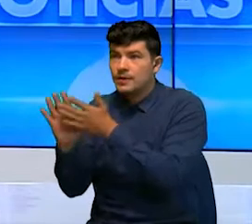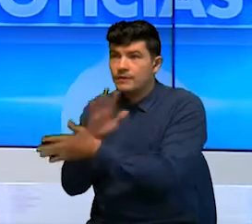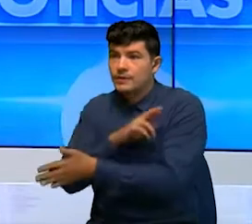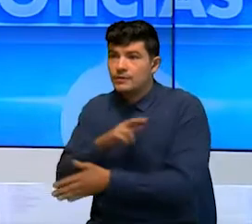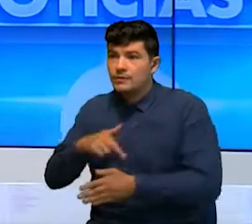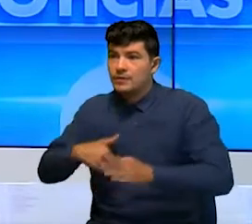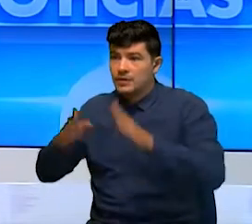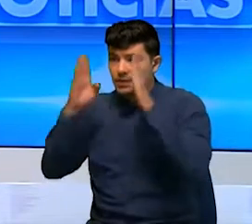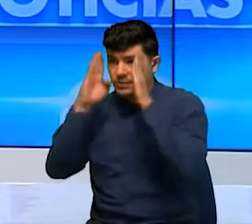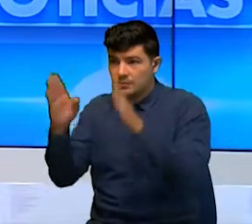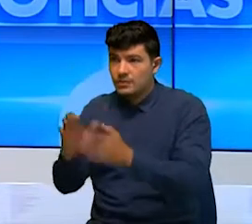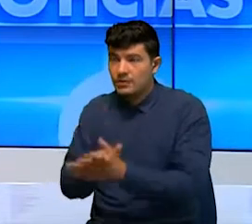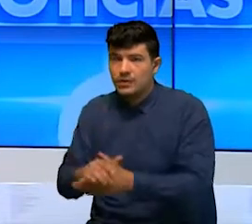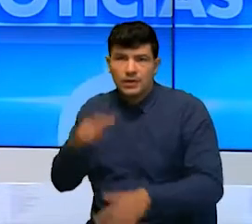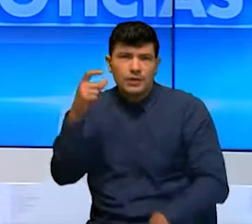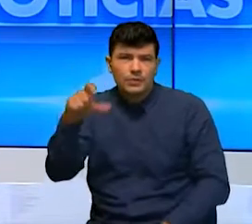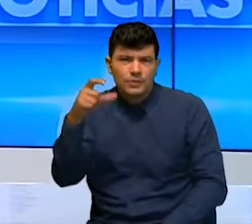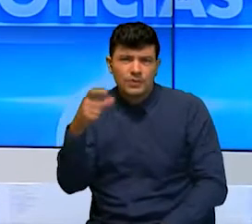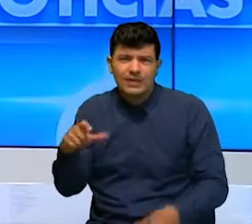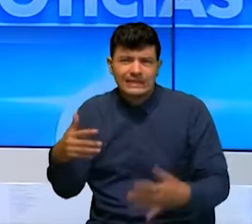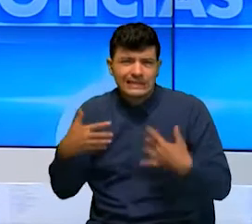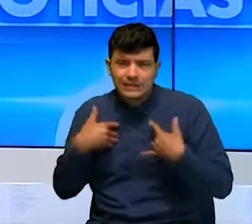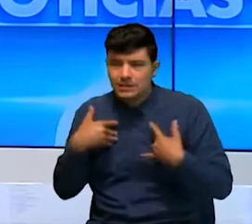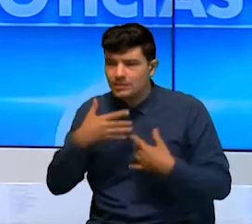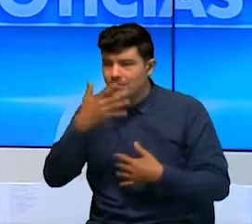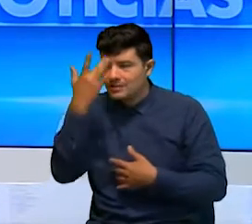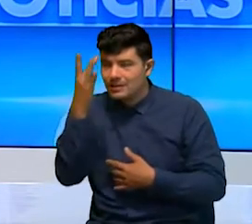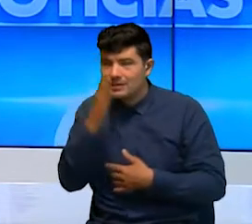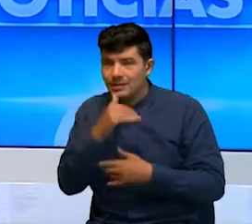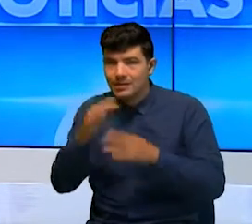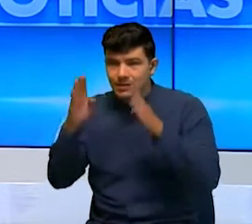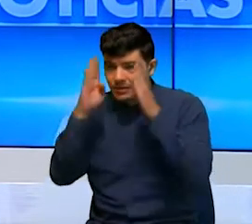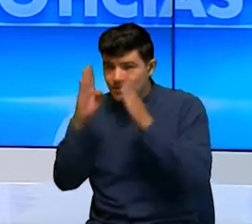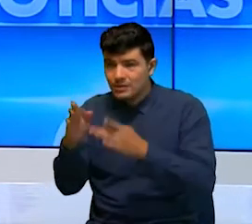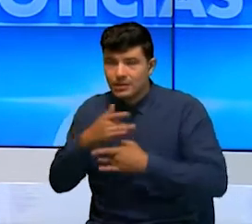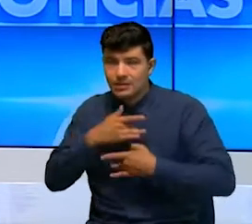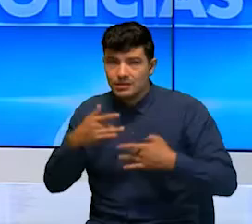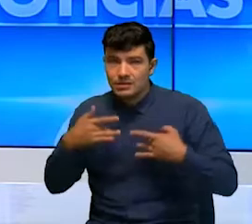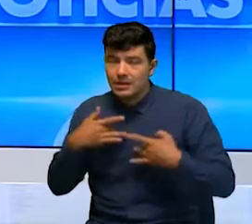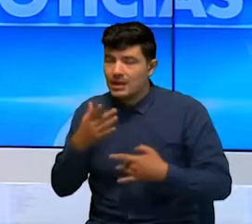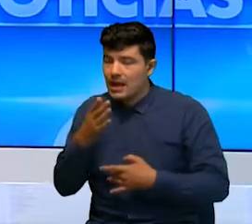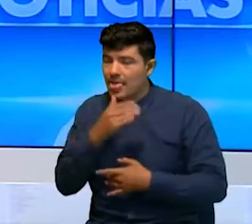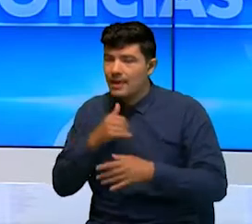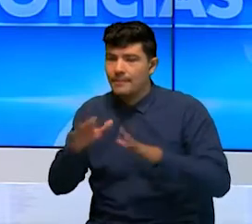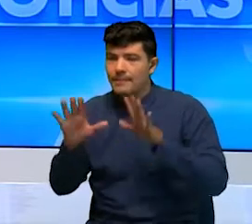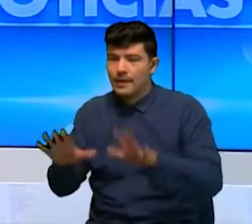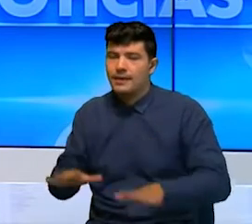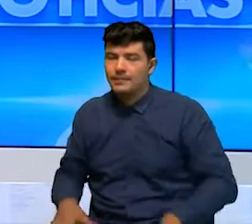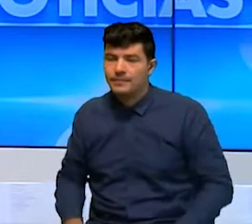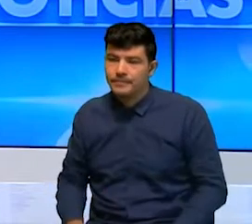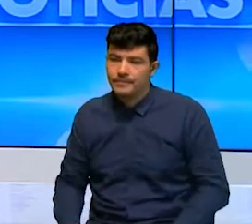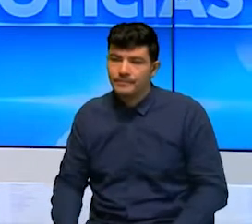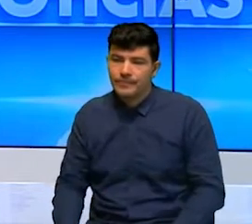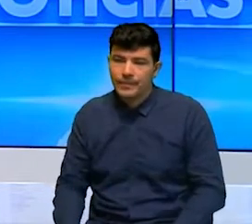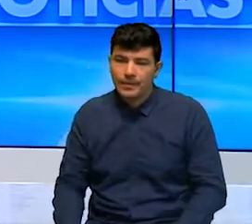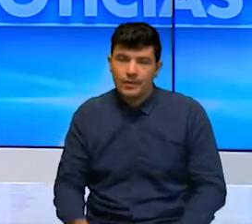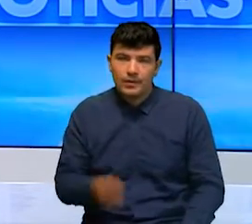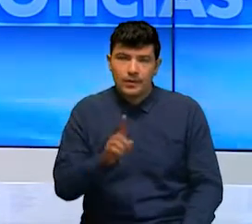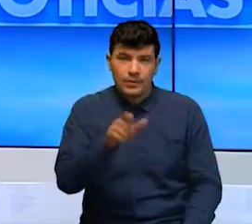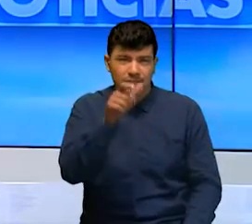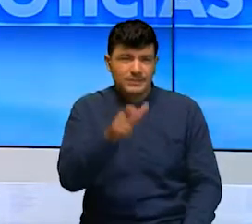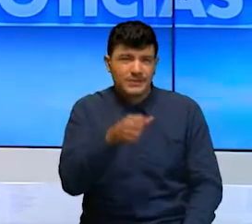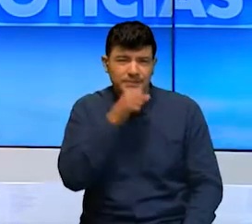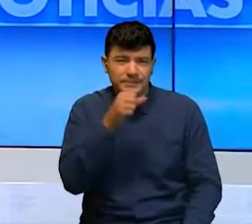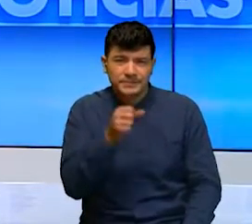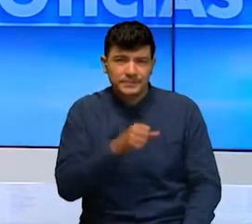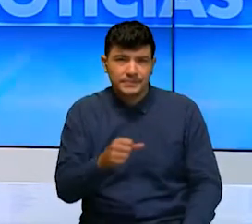en cúcuta los dramas por la no atención en salud adecuada no para un adulto mayor se encadenó a las afueras de las instalaciones de medidas